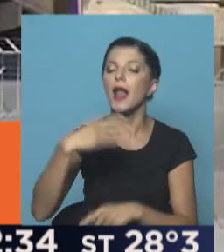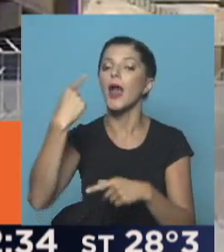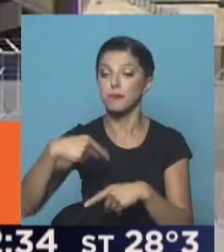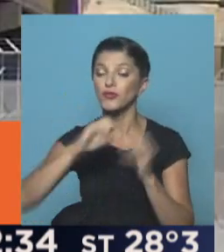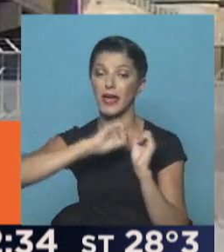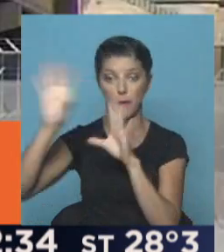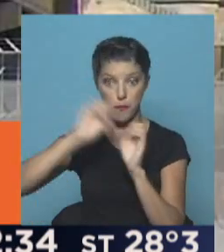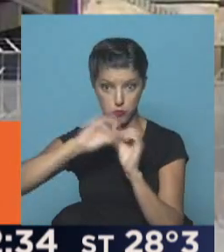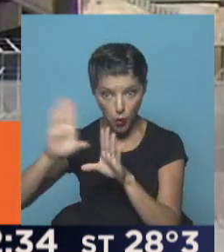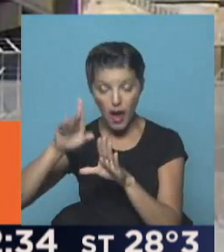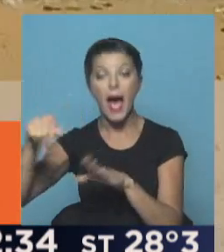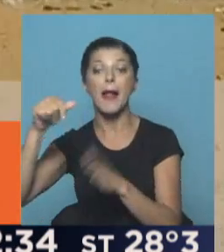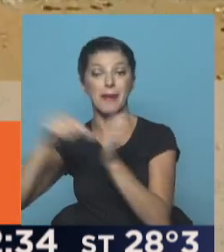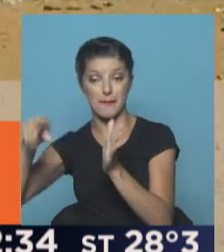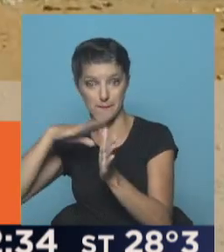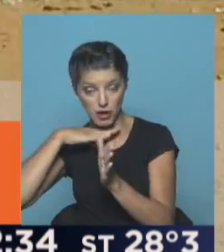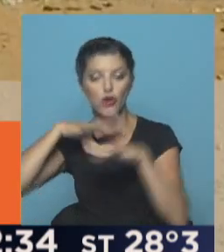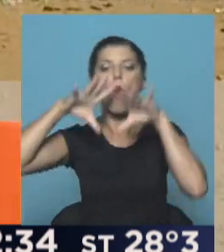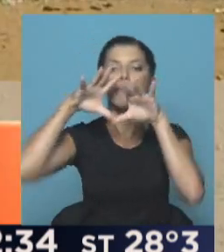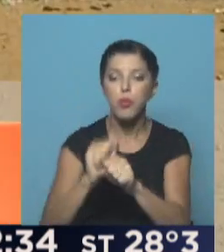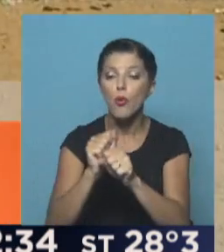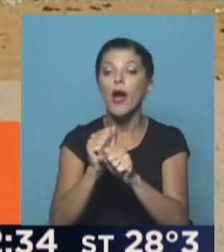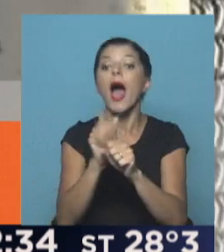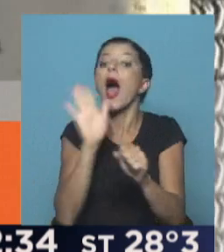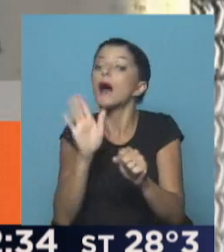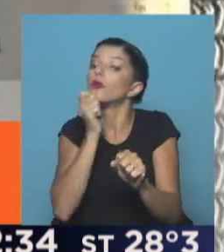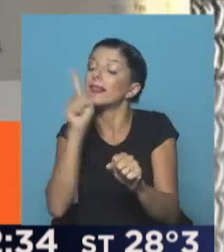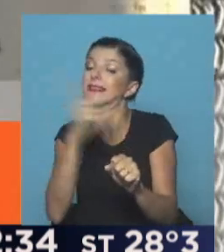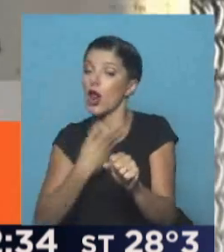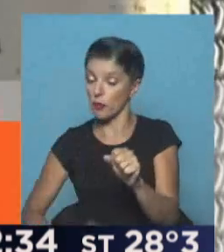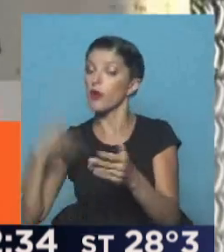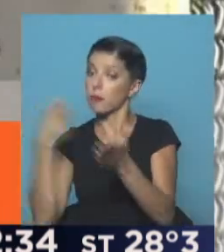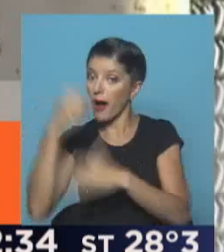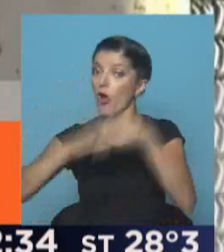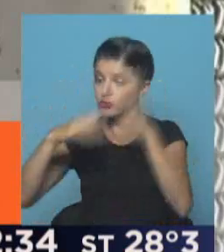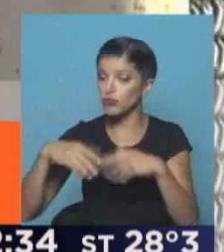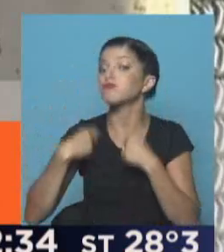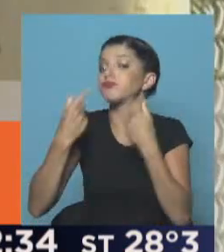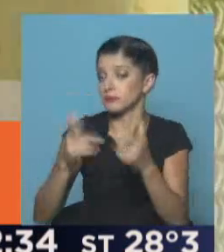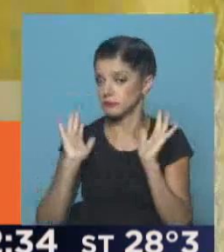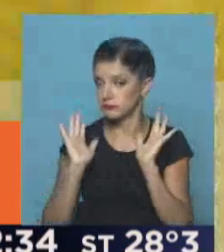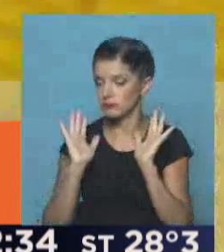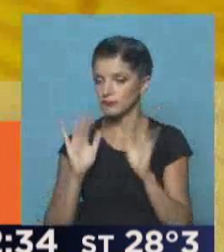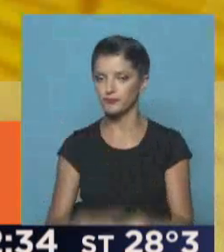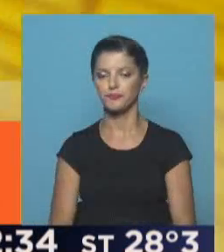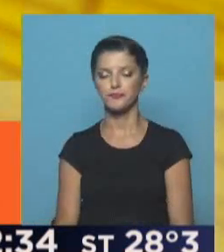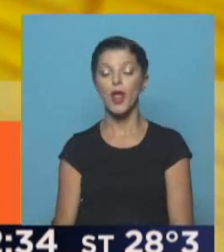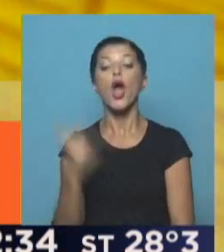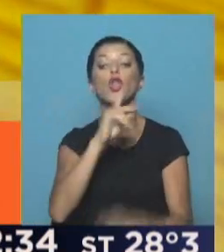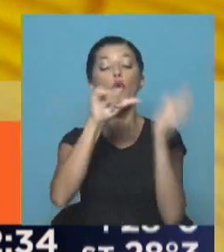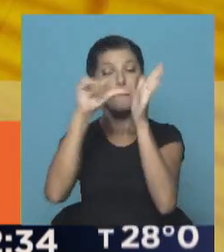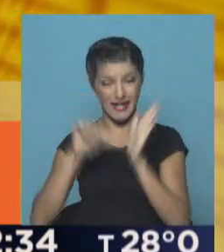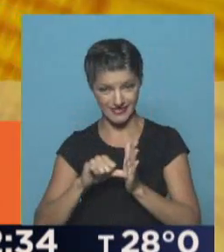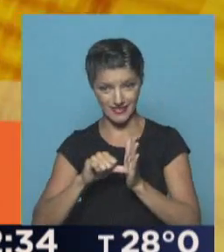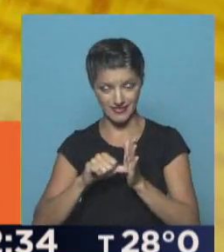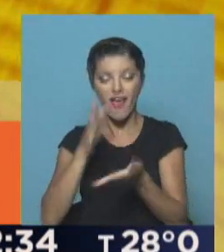los inmigrantes mexicanos a menos que su gobierno aceptara pagar el muro. La frontera entre ambos países tiene más